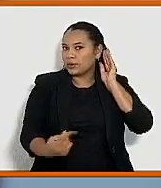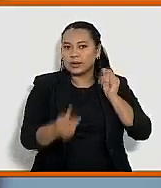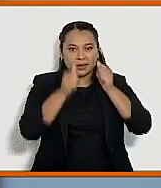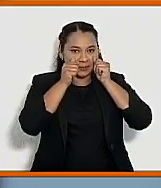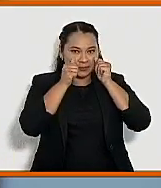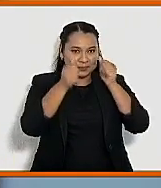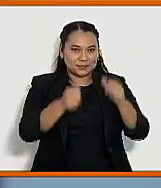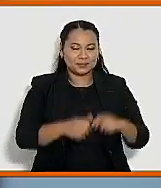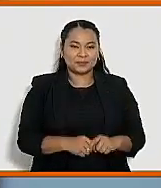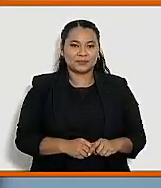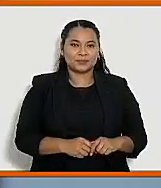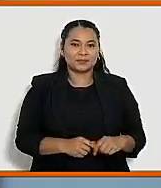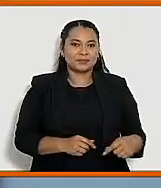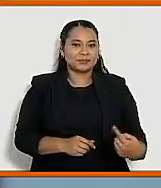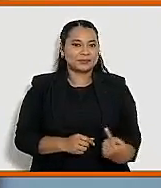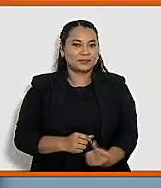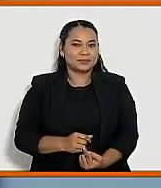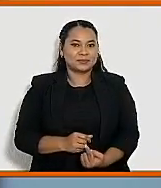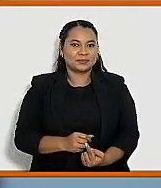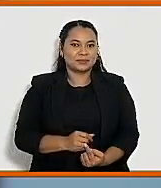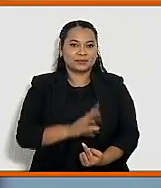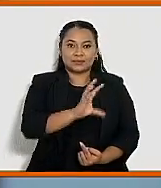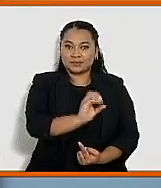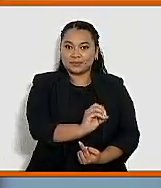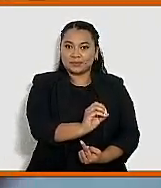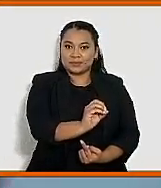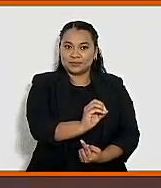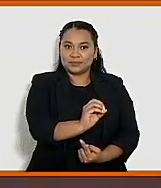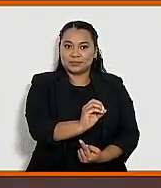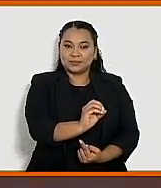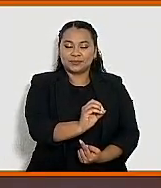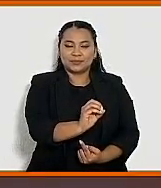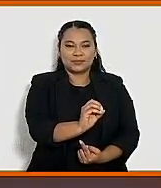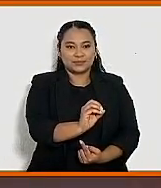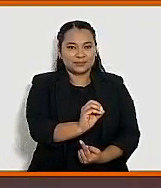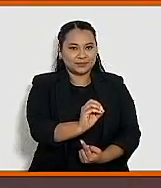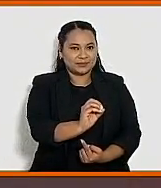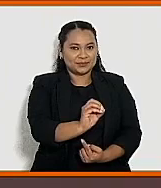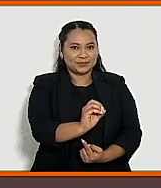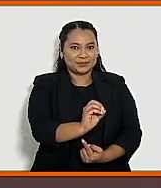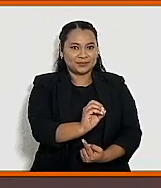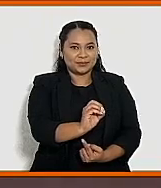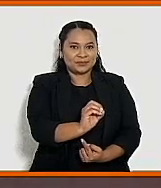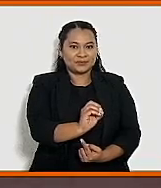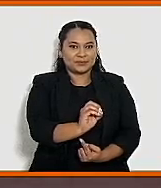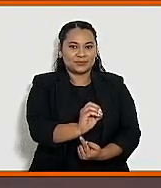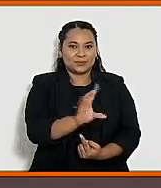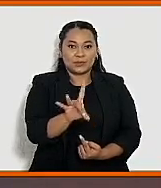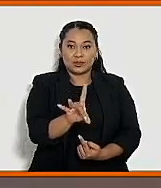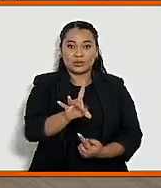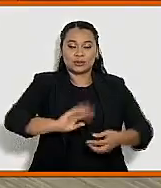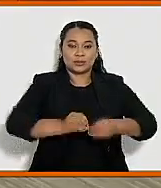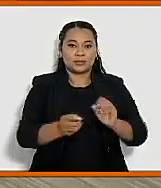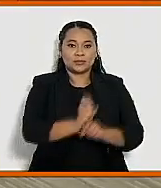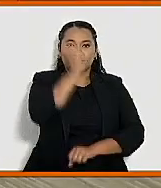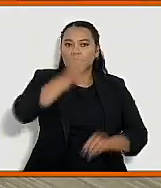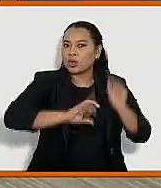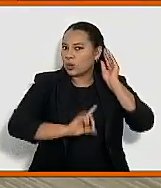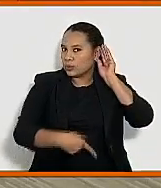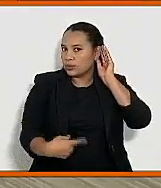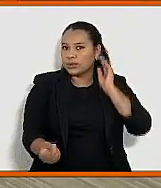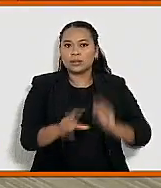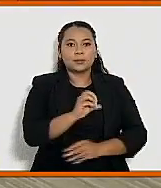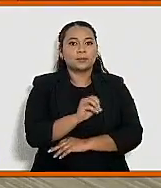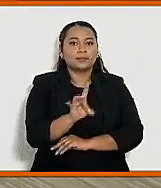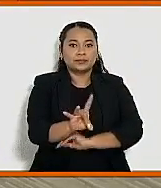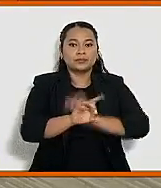es el 0, segundo dígito. Este es el 8, número favorecido 08